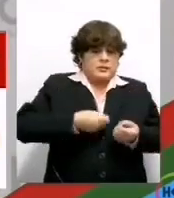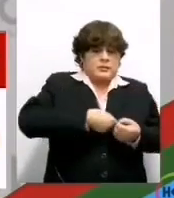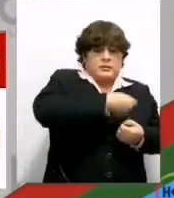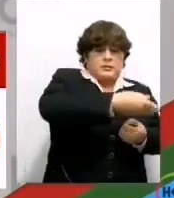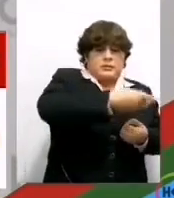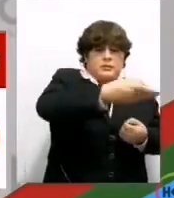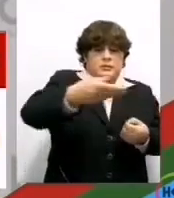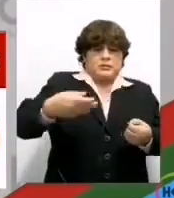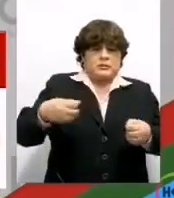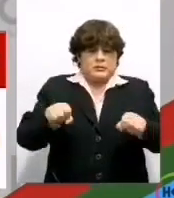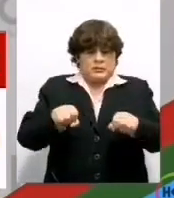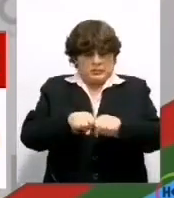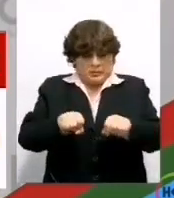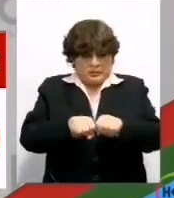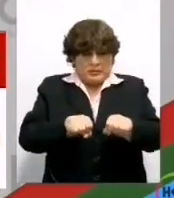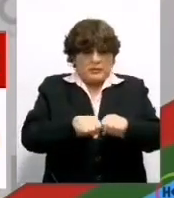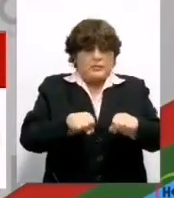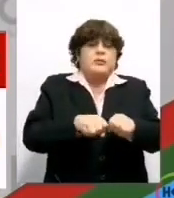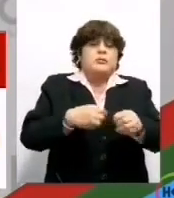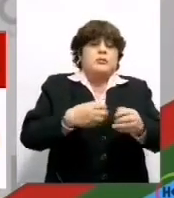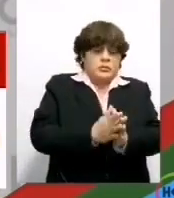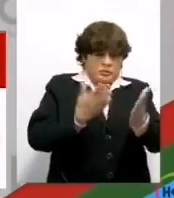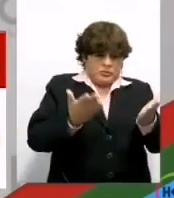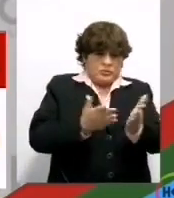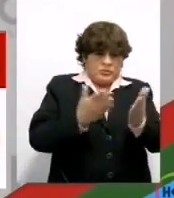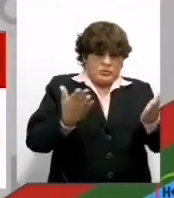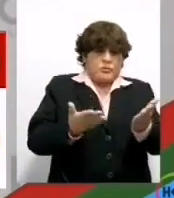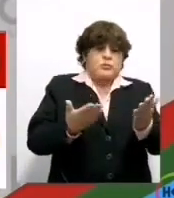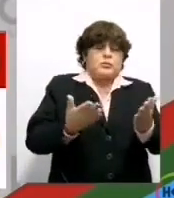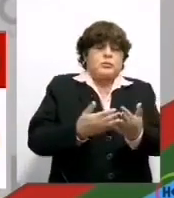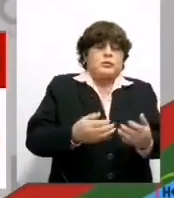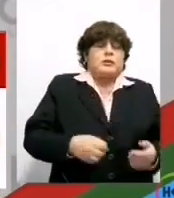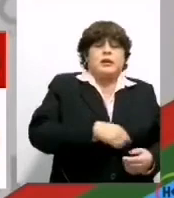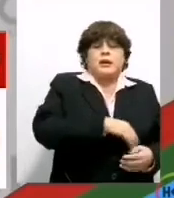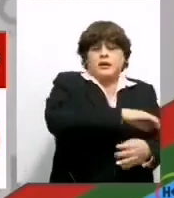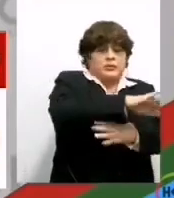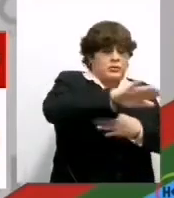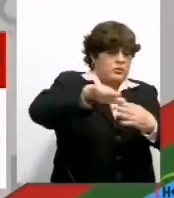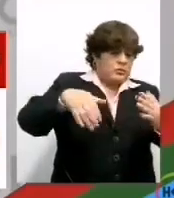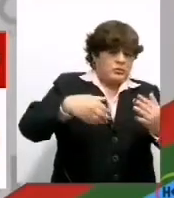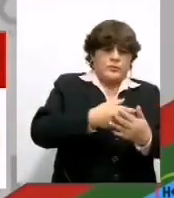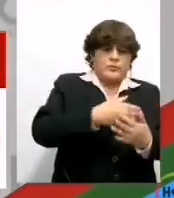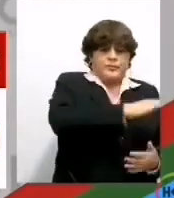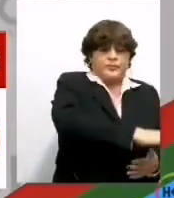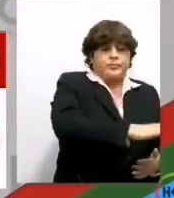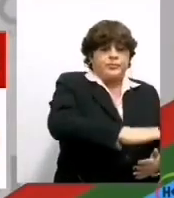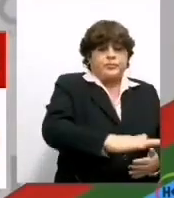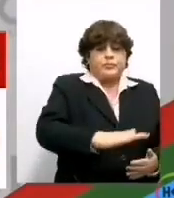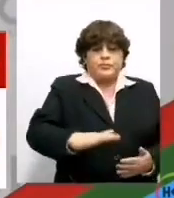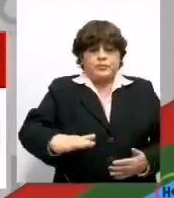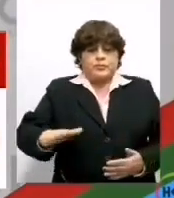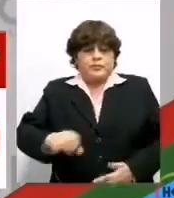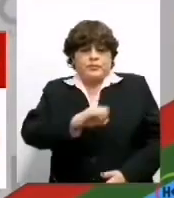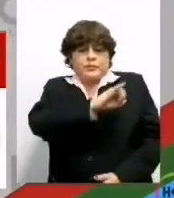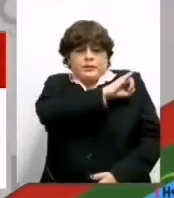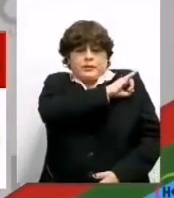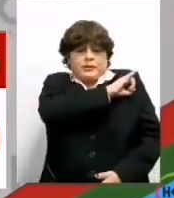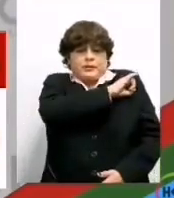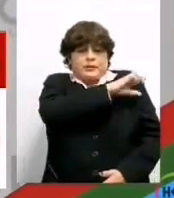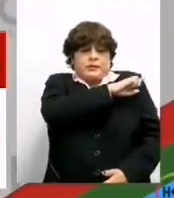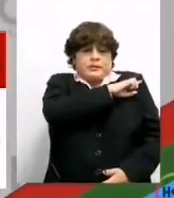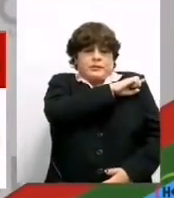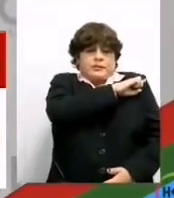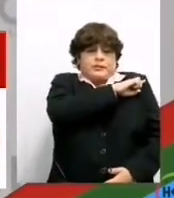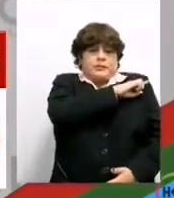zapatos los zapatos y útiles escolares a todos los niños de inicial y primaria